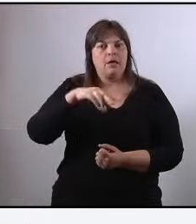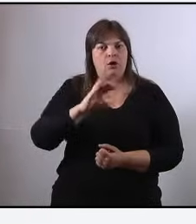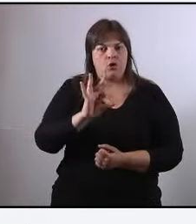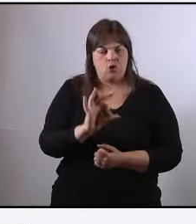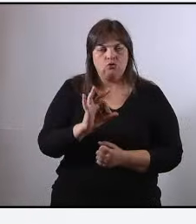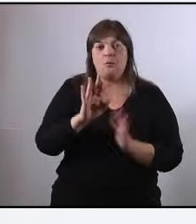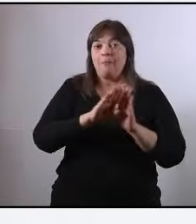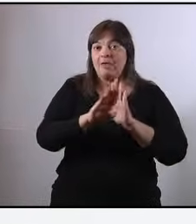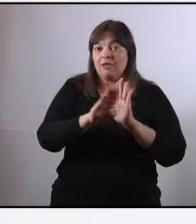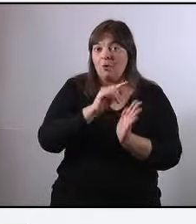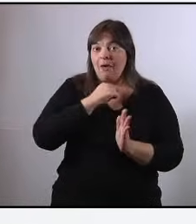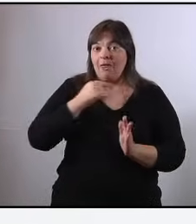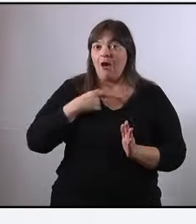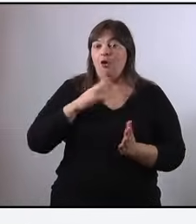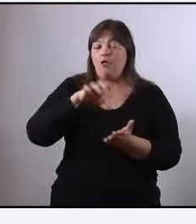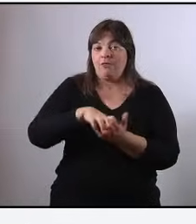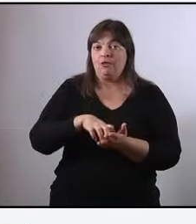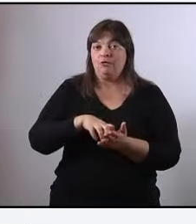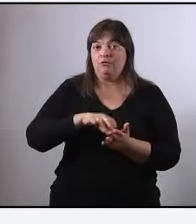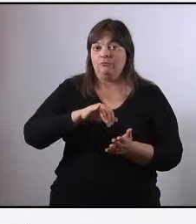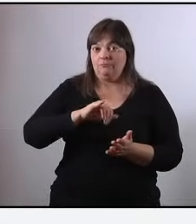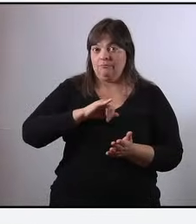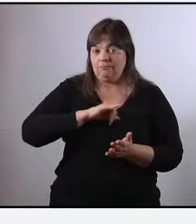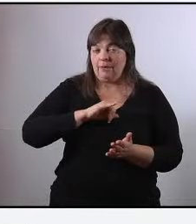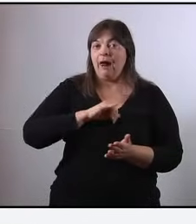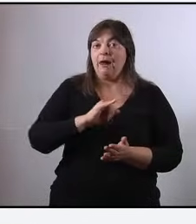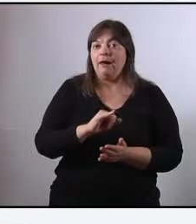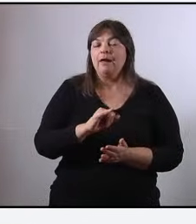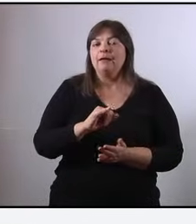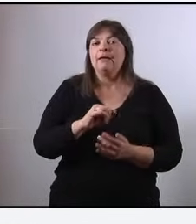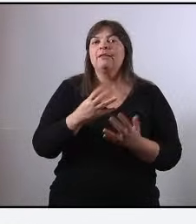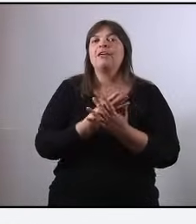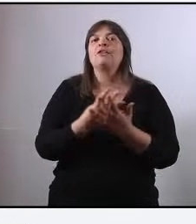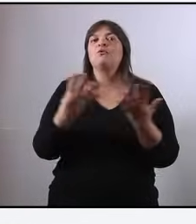que pertenecen a este centro de salud son